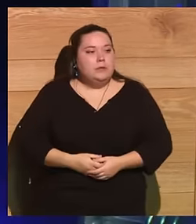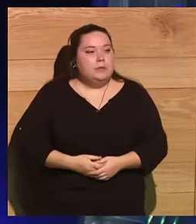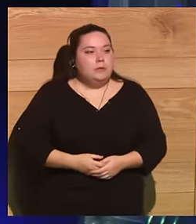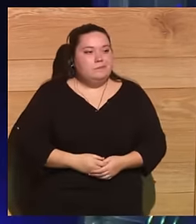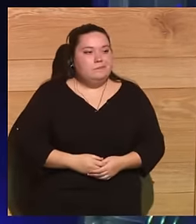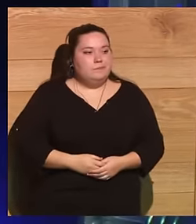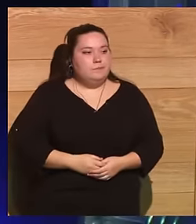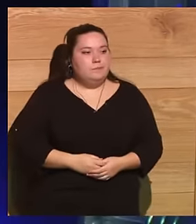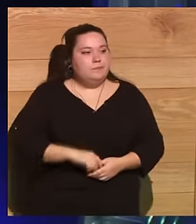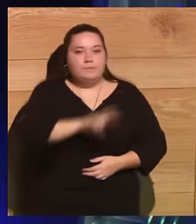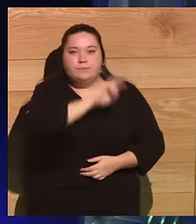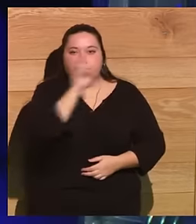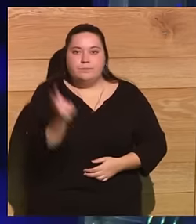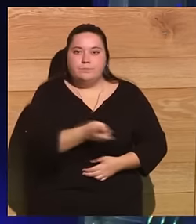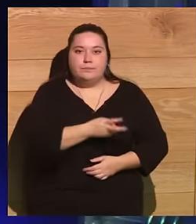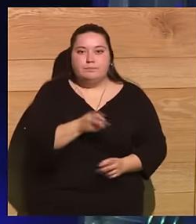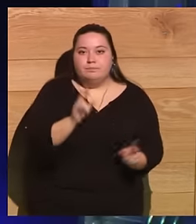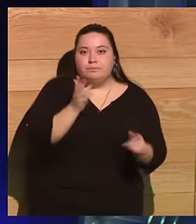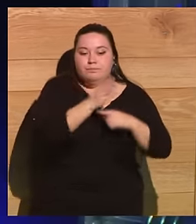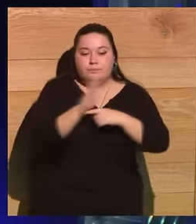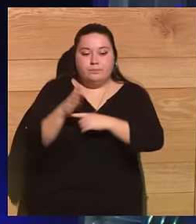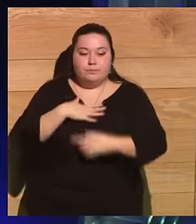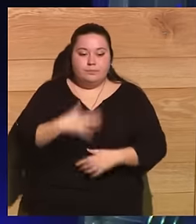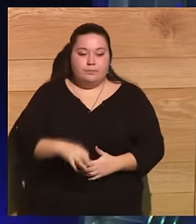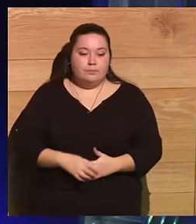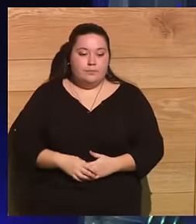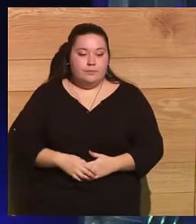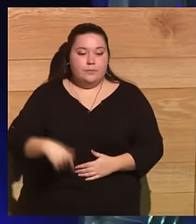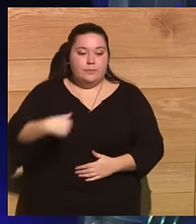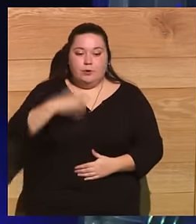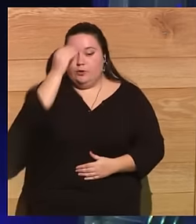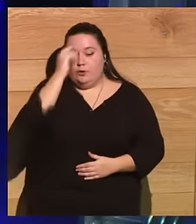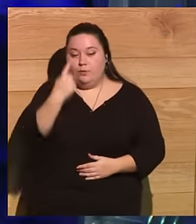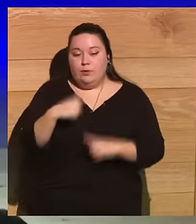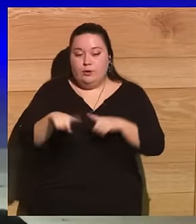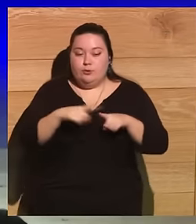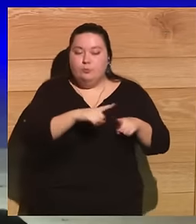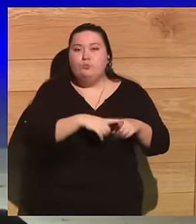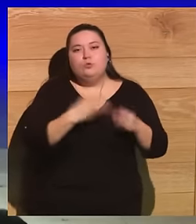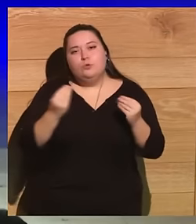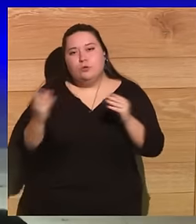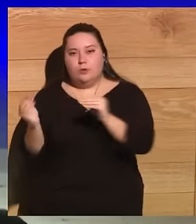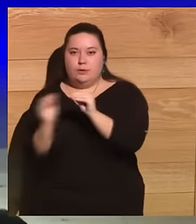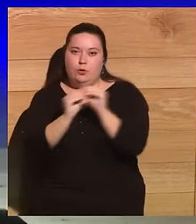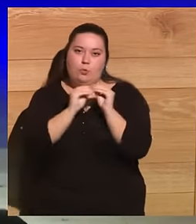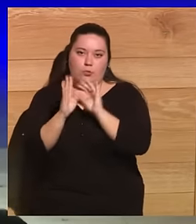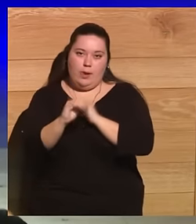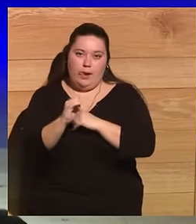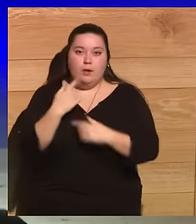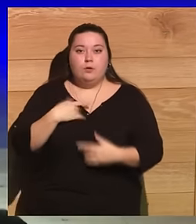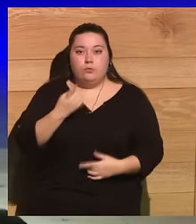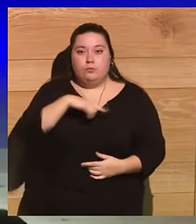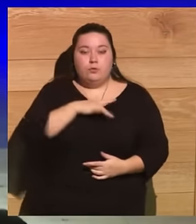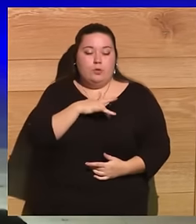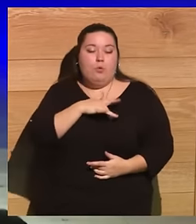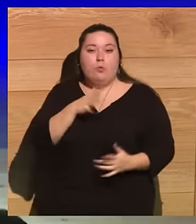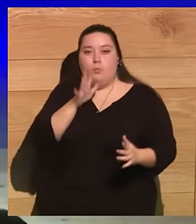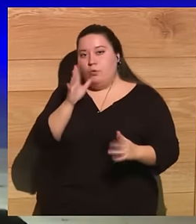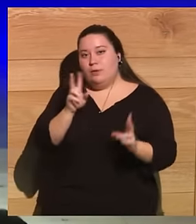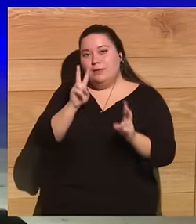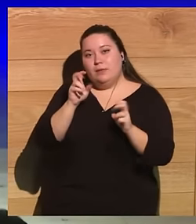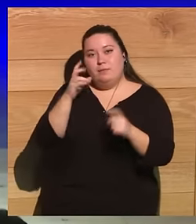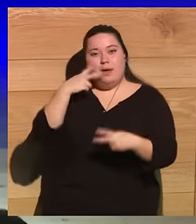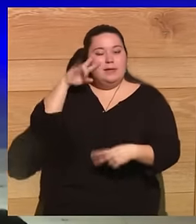muchas maneras en las que podría presentarlo, pero creo que una cosa, bueno, tenemos muchas cosas en común. Una cosa es nuestro amor por los